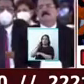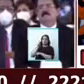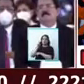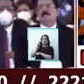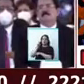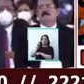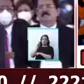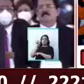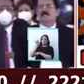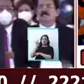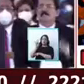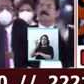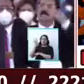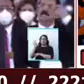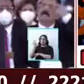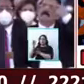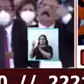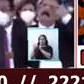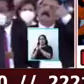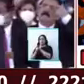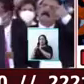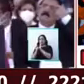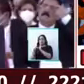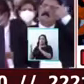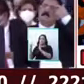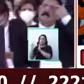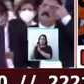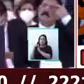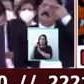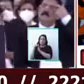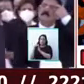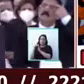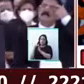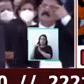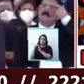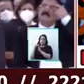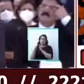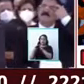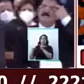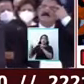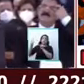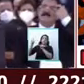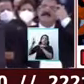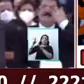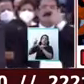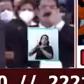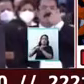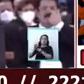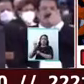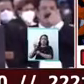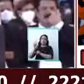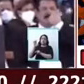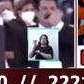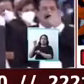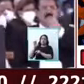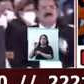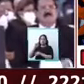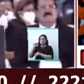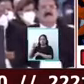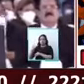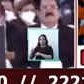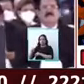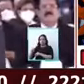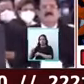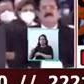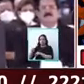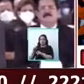pobres, que son prácticamente están secuestrados por las maras, por las pandillas, y no se ha hecho gran cosa, ¿verdad? Sigue el